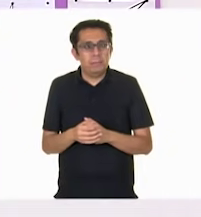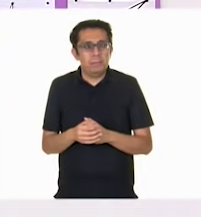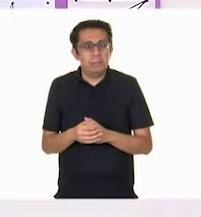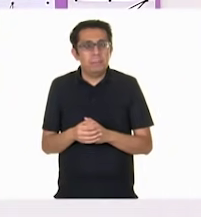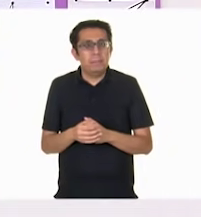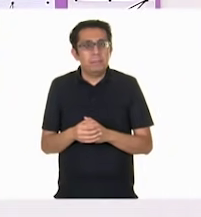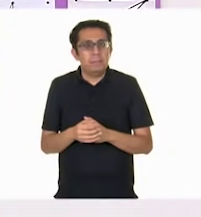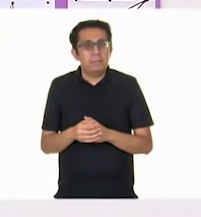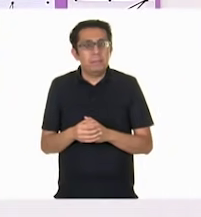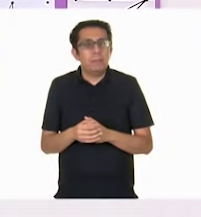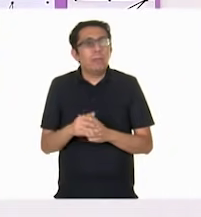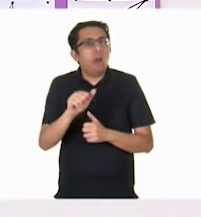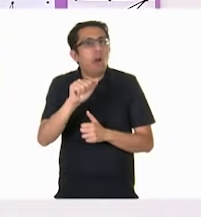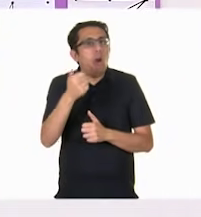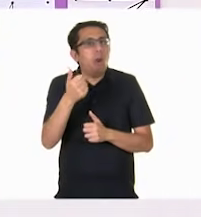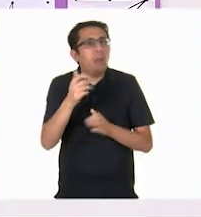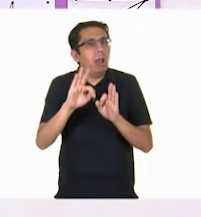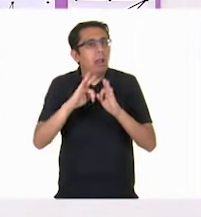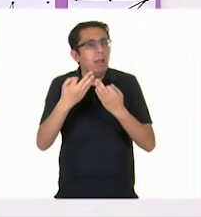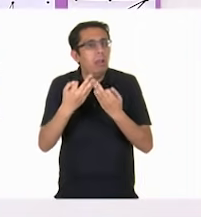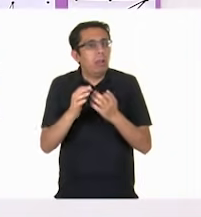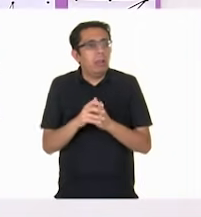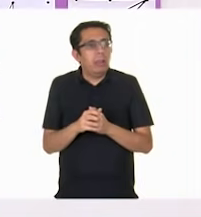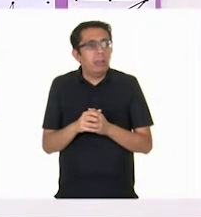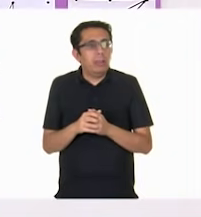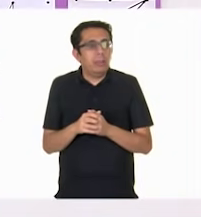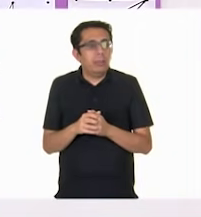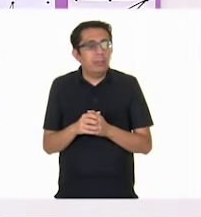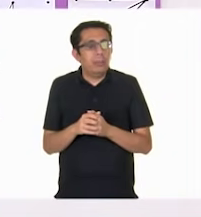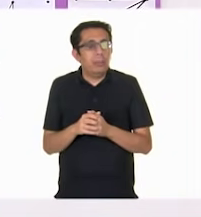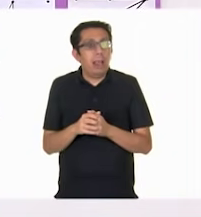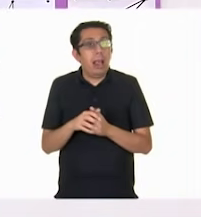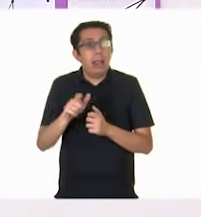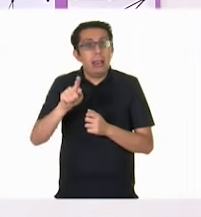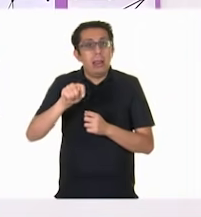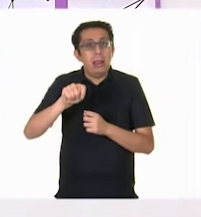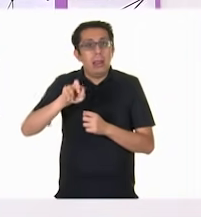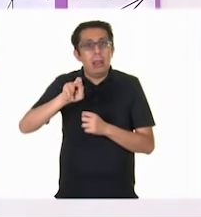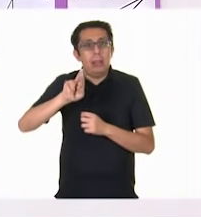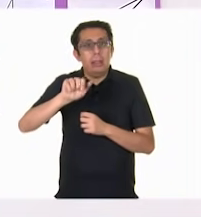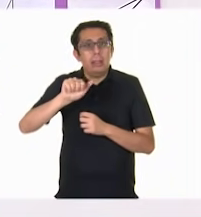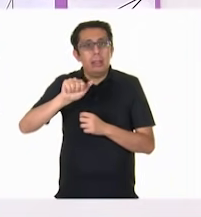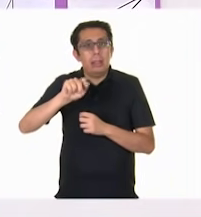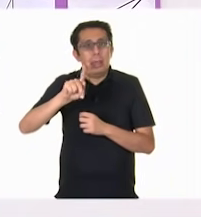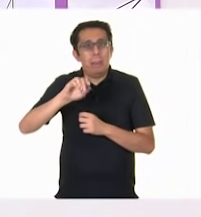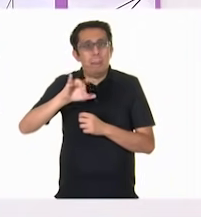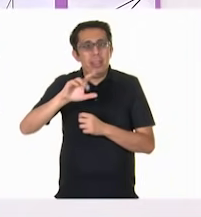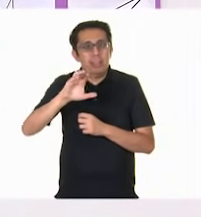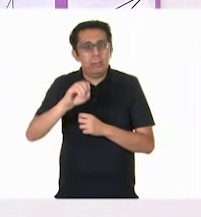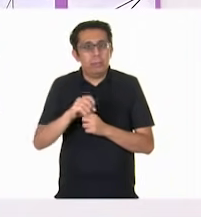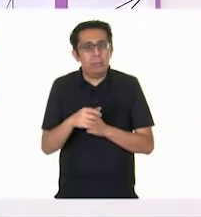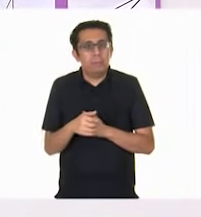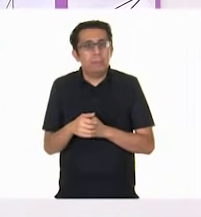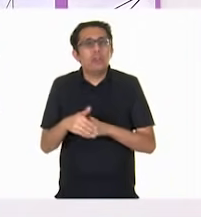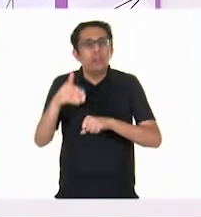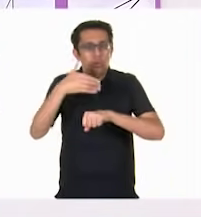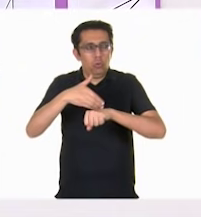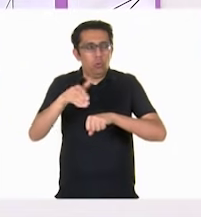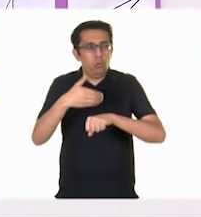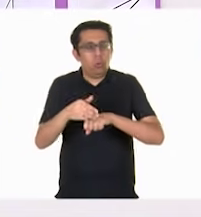¿Y cuál otra figurará? El trapecio. La del número 3.